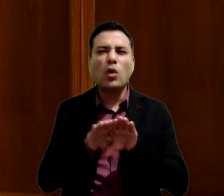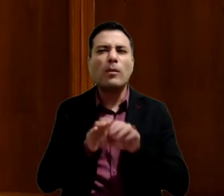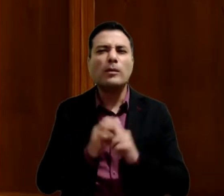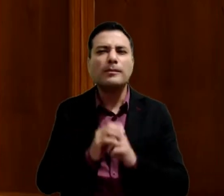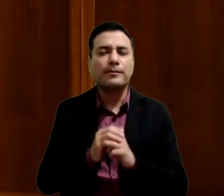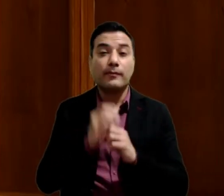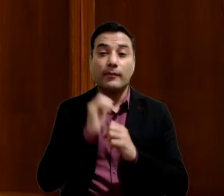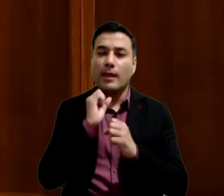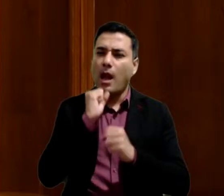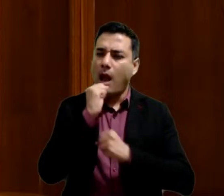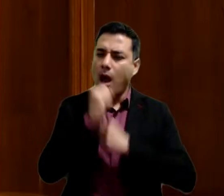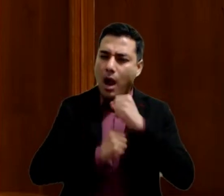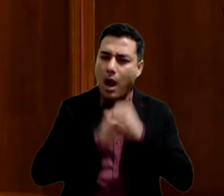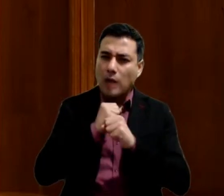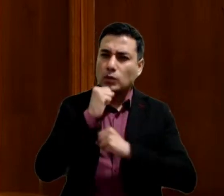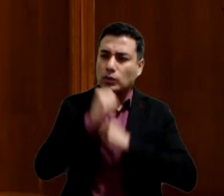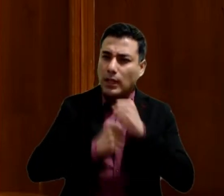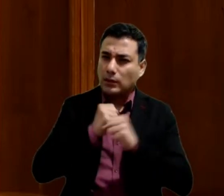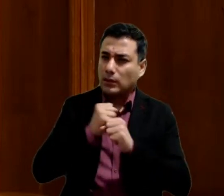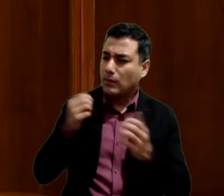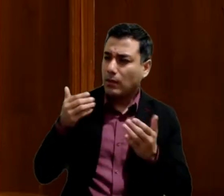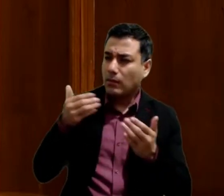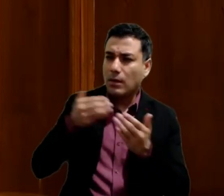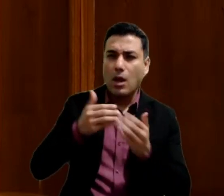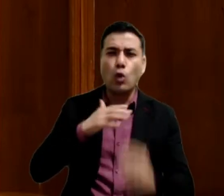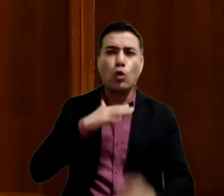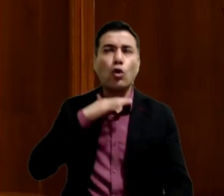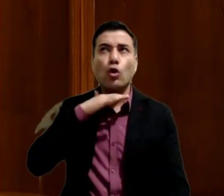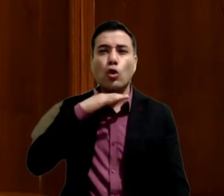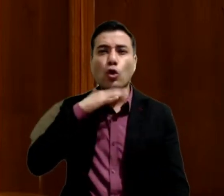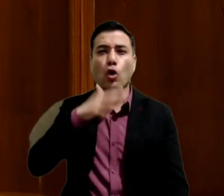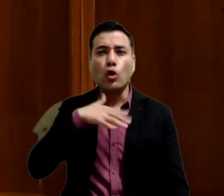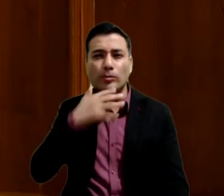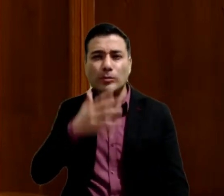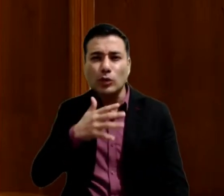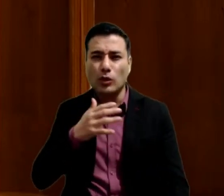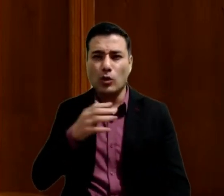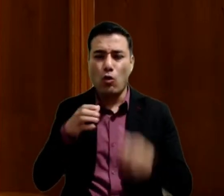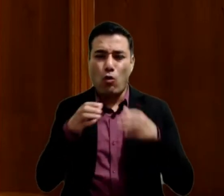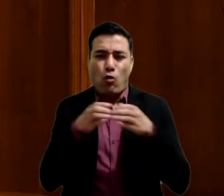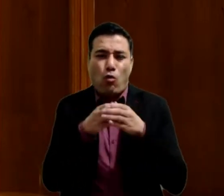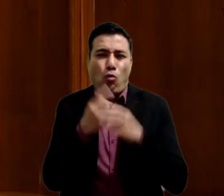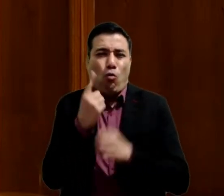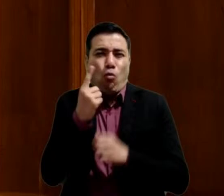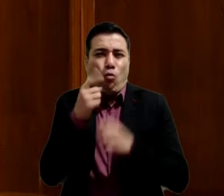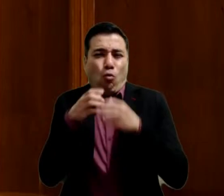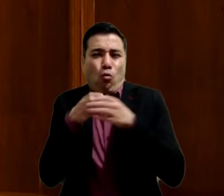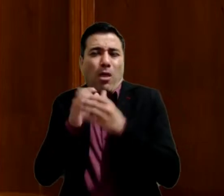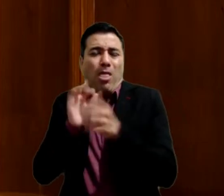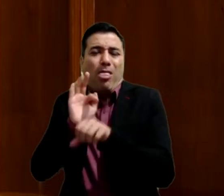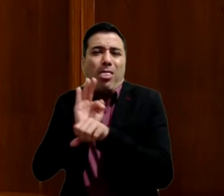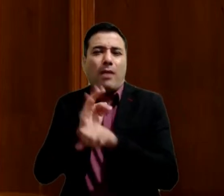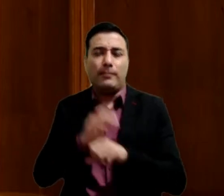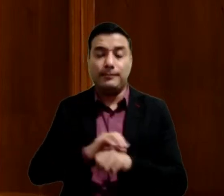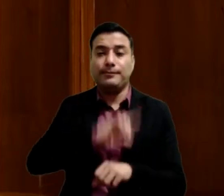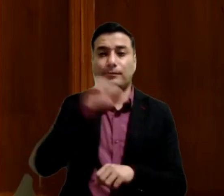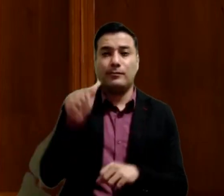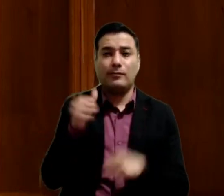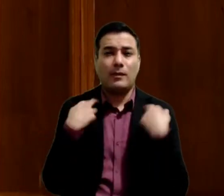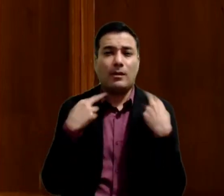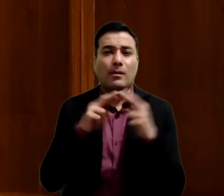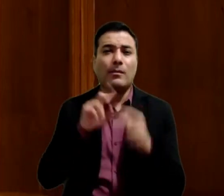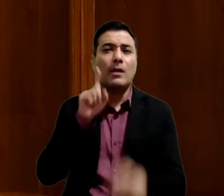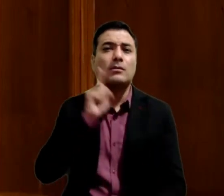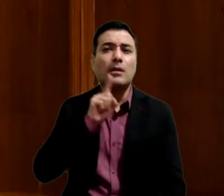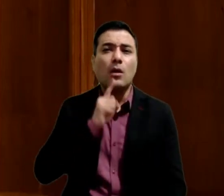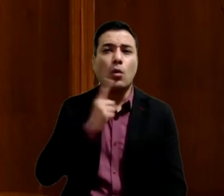décadas reinó el privilegio y la corrupción, hasta que una maestra, una verdadera luchadora social, llegó